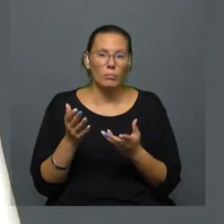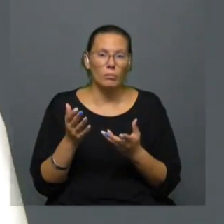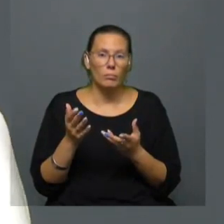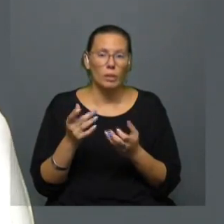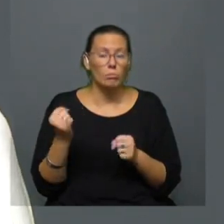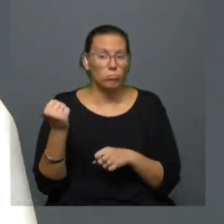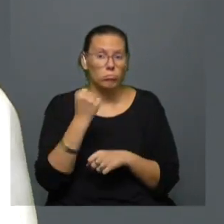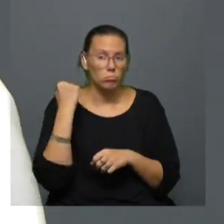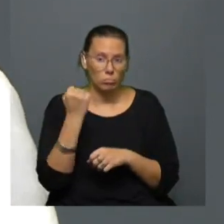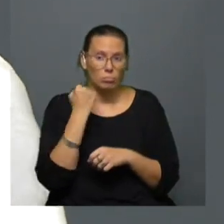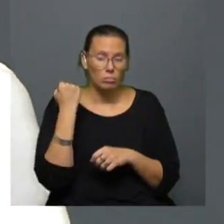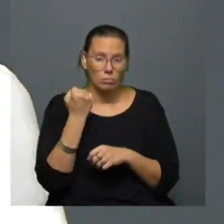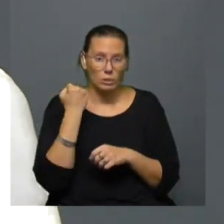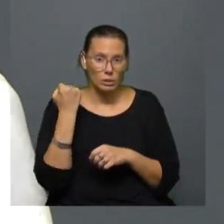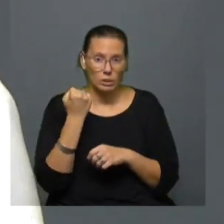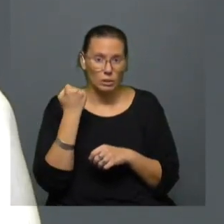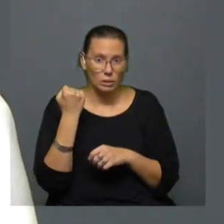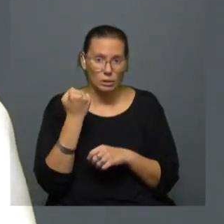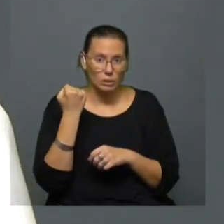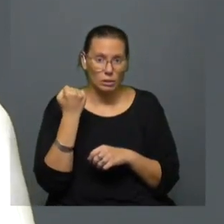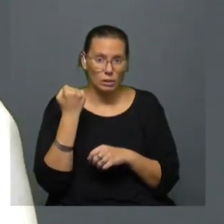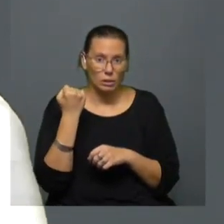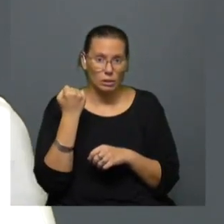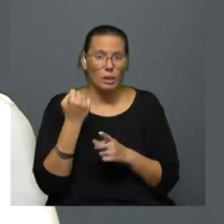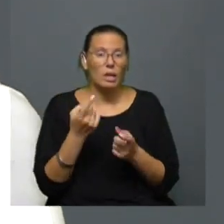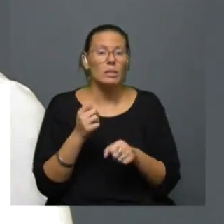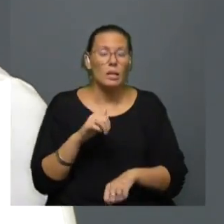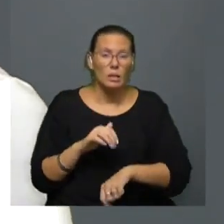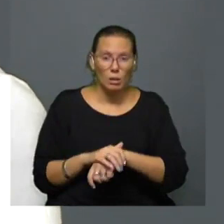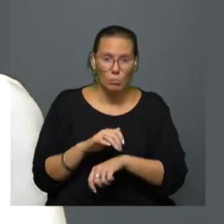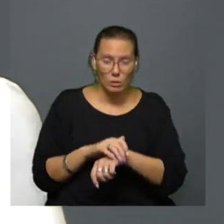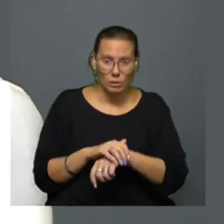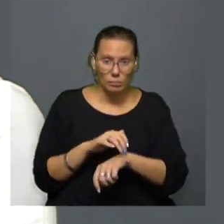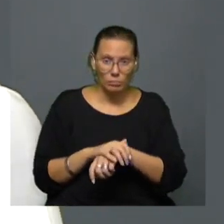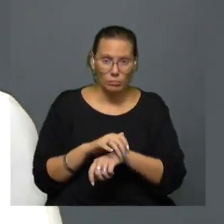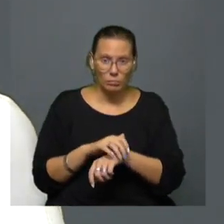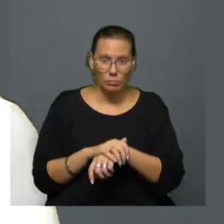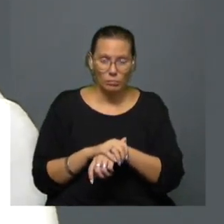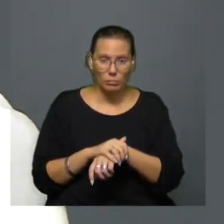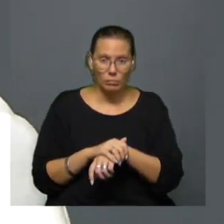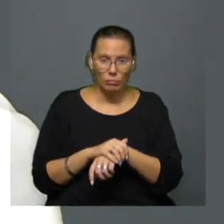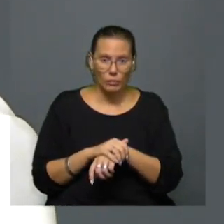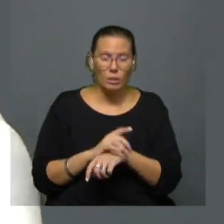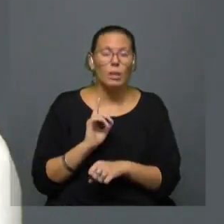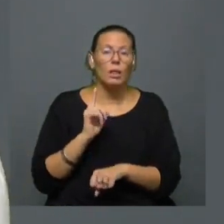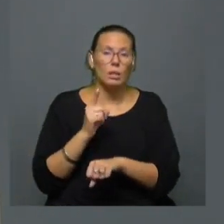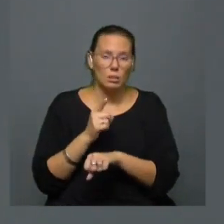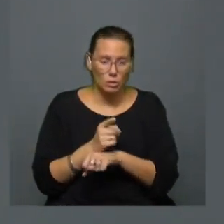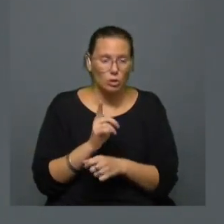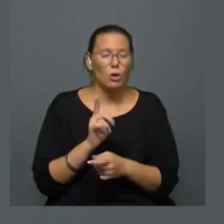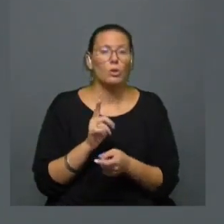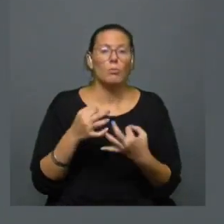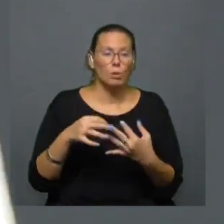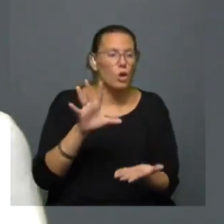muy importantes, porque también no solamente hay que hacerse cargo de esta resolución concreta, los sitios,